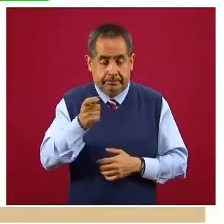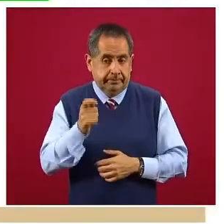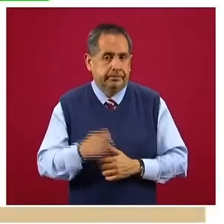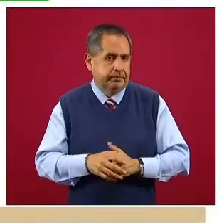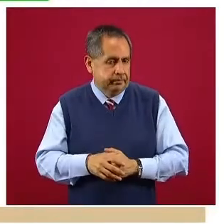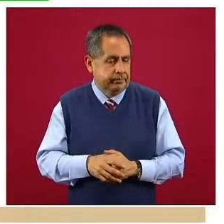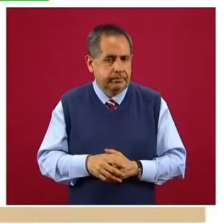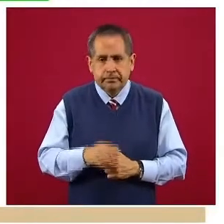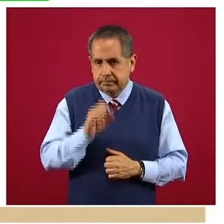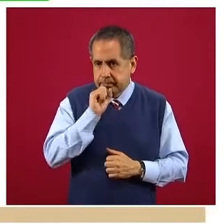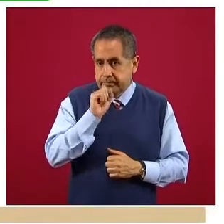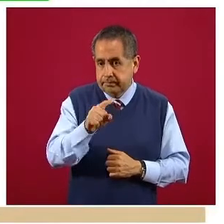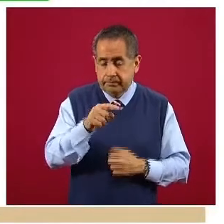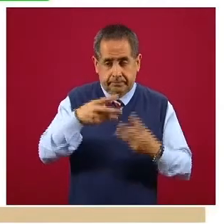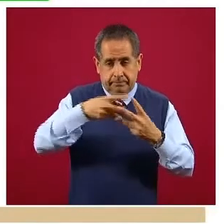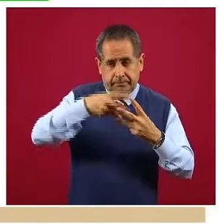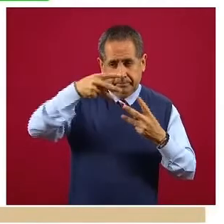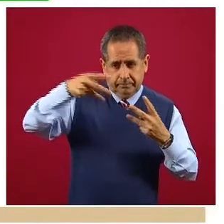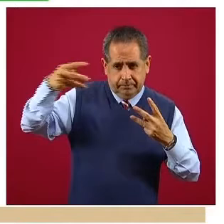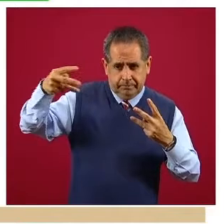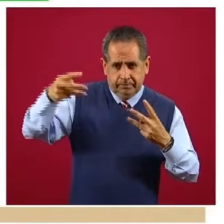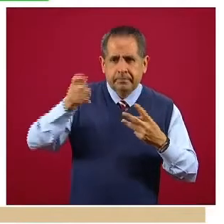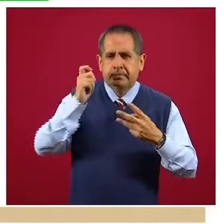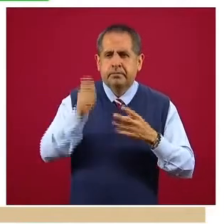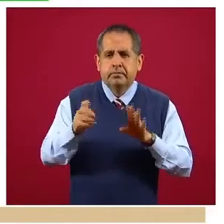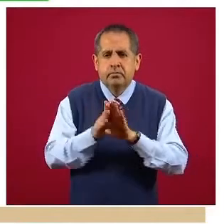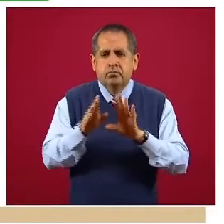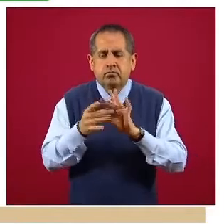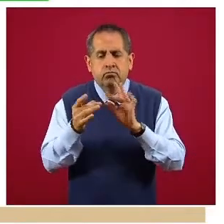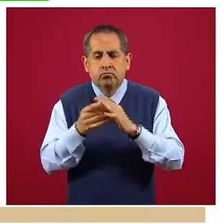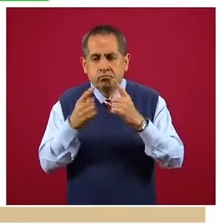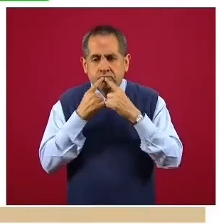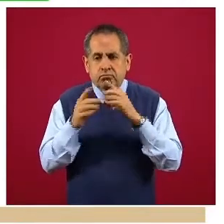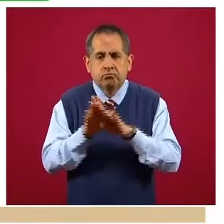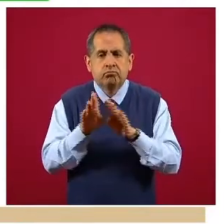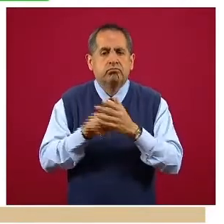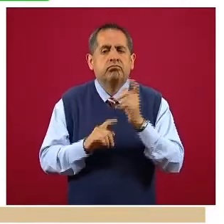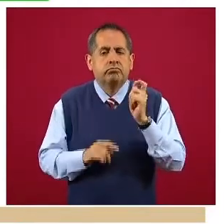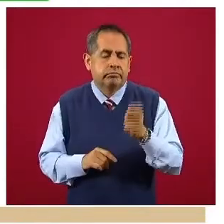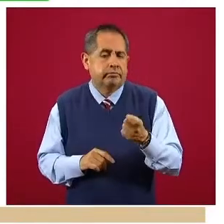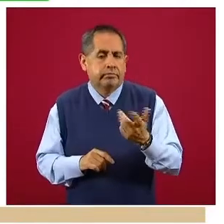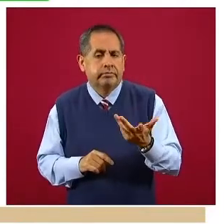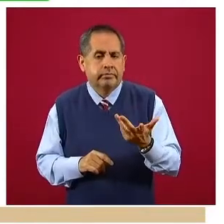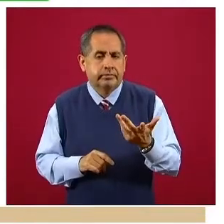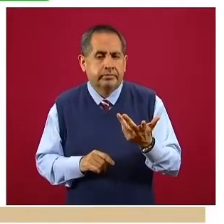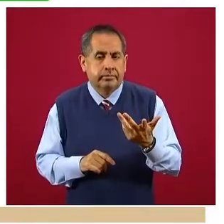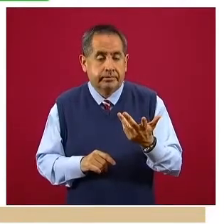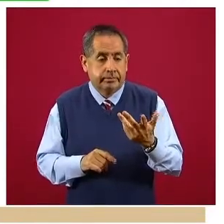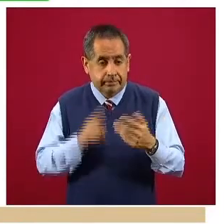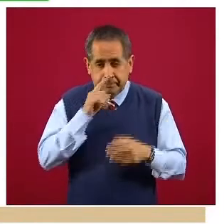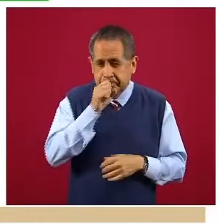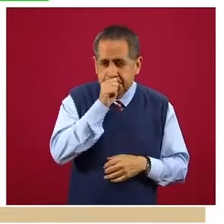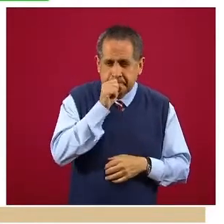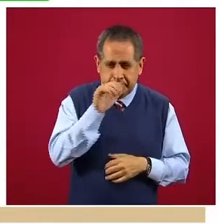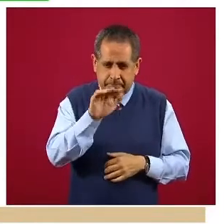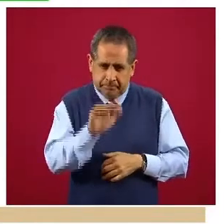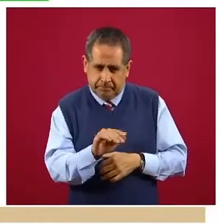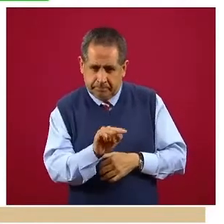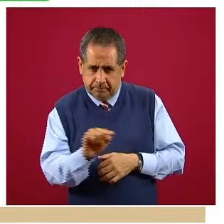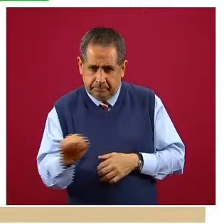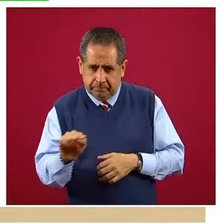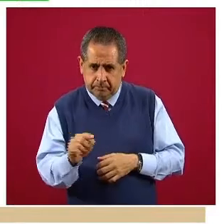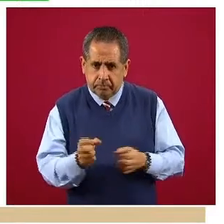Pero además, en estas tres líneas, a diferencia de la diapositiva anterior, en donde ustedes ven los datos en la parte inferior